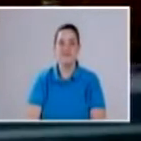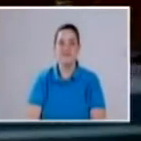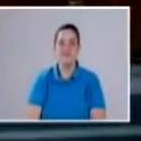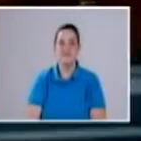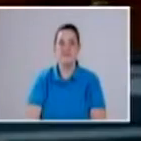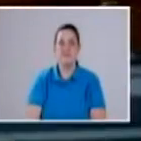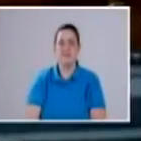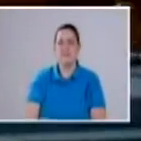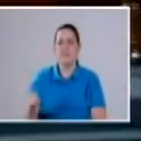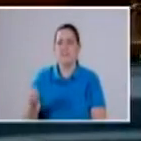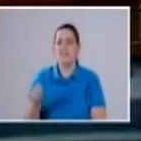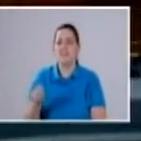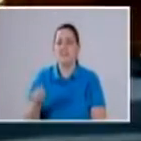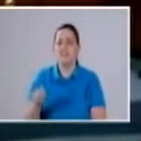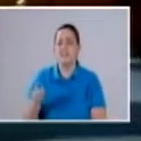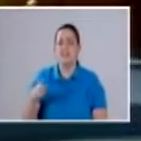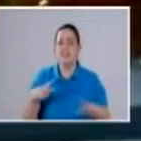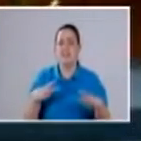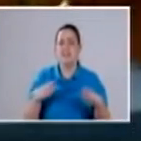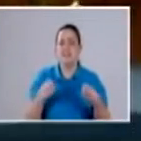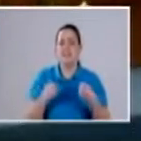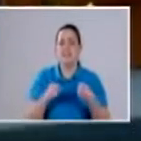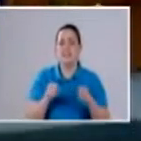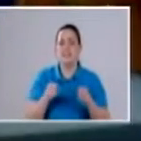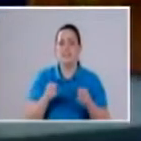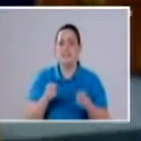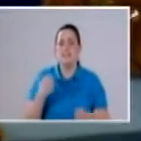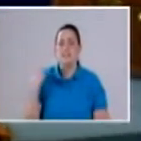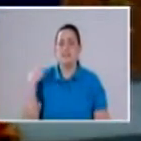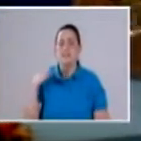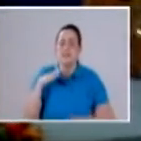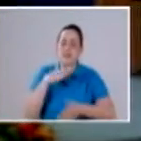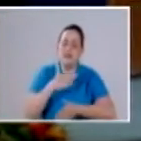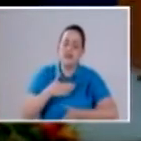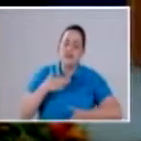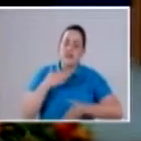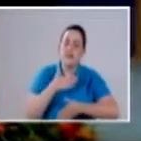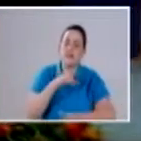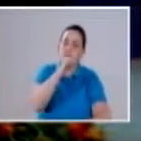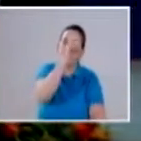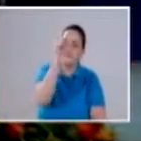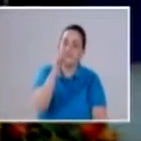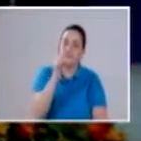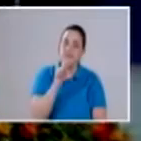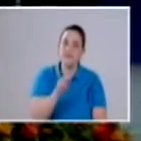¿Qué habría que hacer entonces? Para agradar.